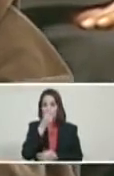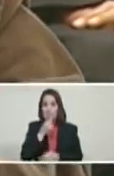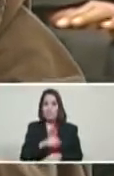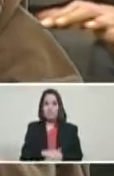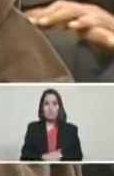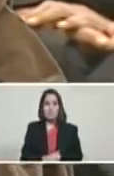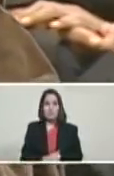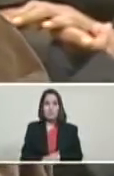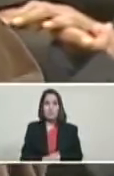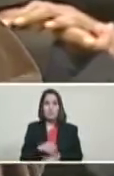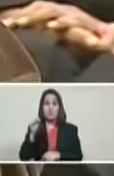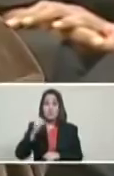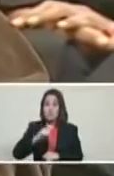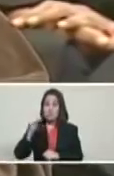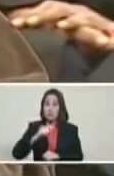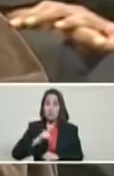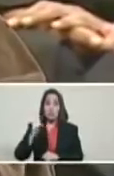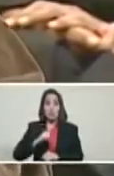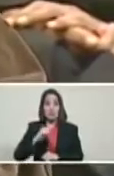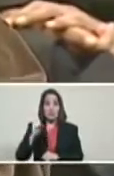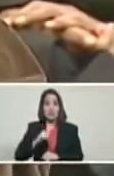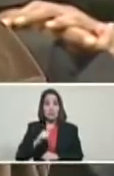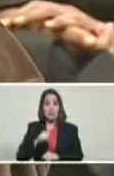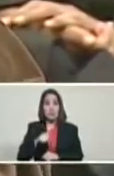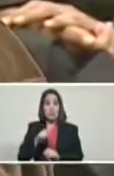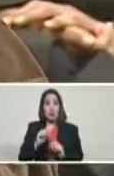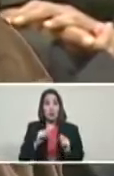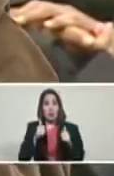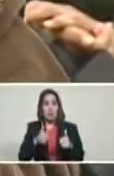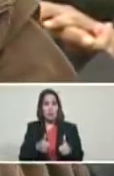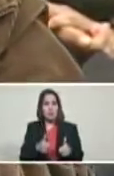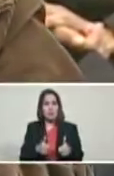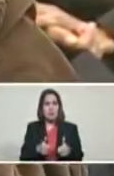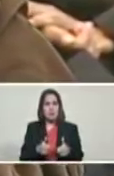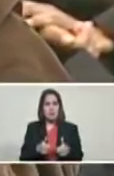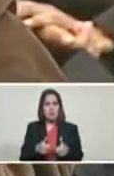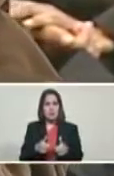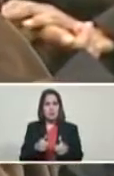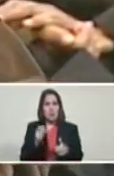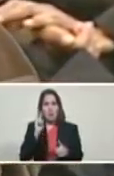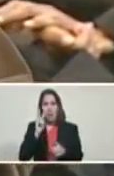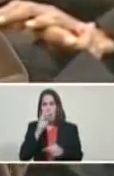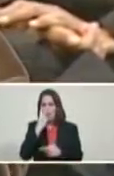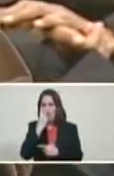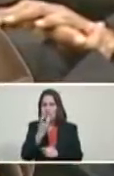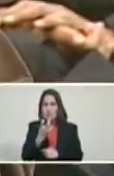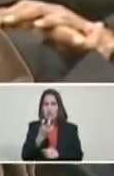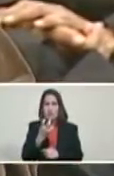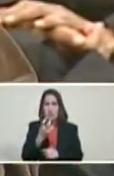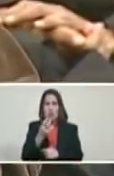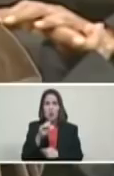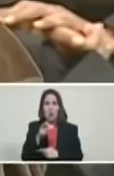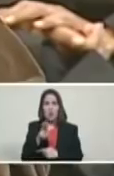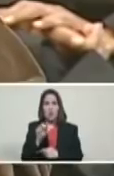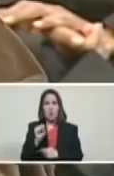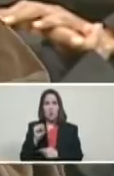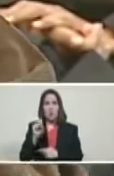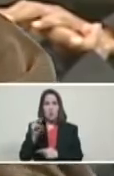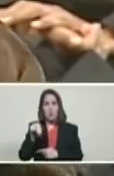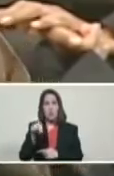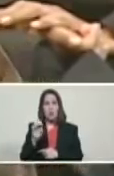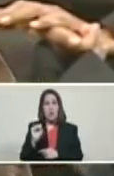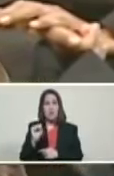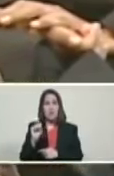¿1 de septiembre de 2003? Ajá. Calientico la agarraste. Estando ahí, tuvimos la visita de la UNESCO. De la UNESCO. Con